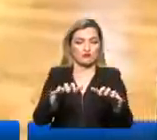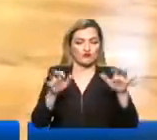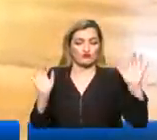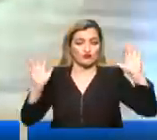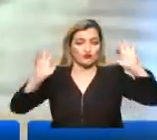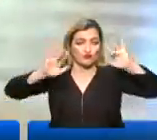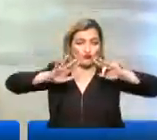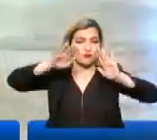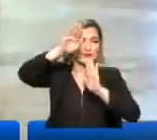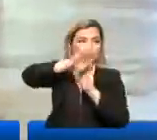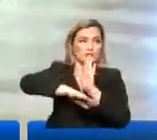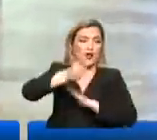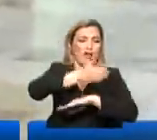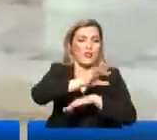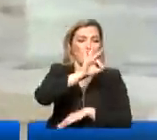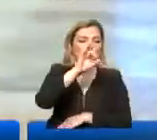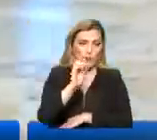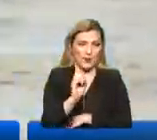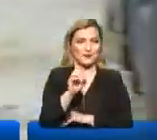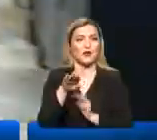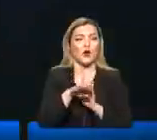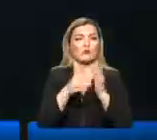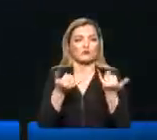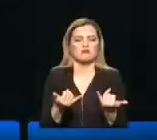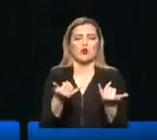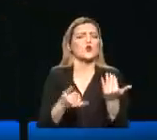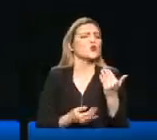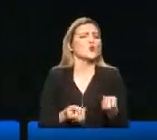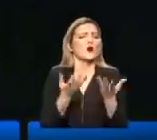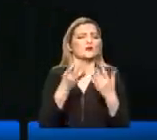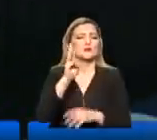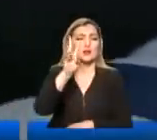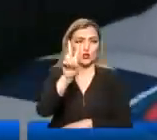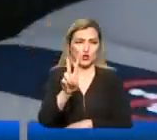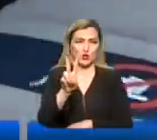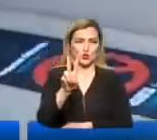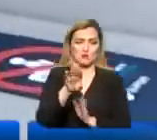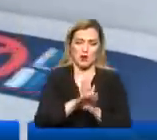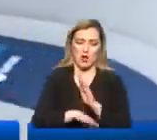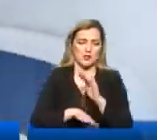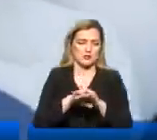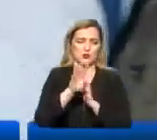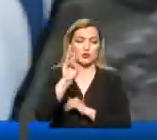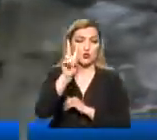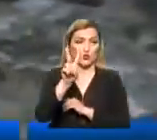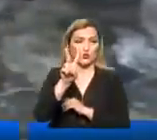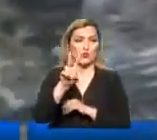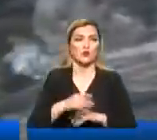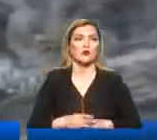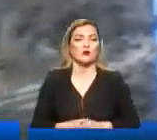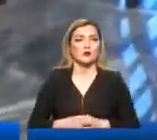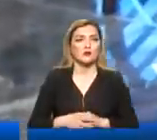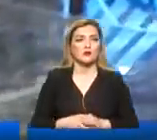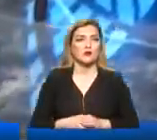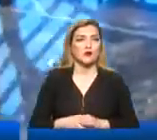normal de esta sala era de 90 pasajeros y ahora tenemos un aforo de 62 pasajeros máximo, también obviamente